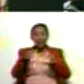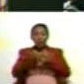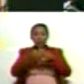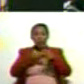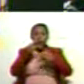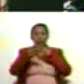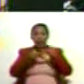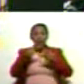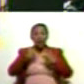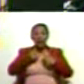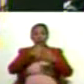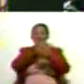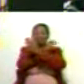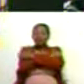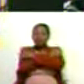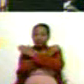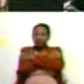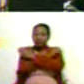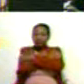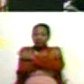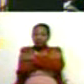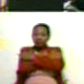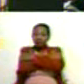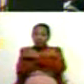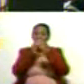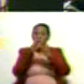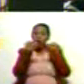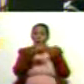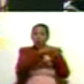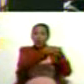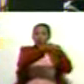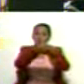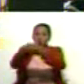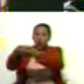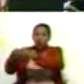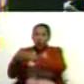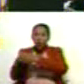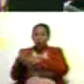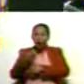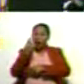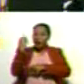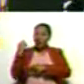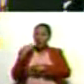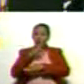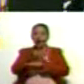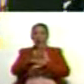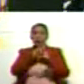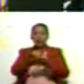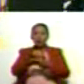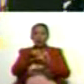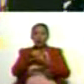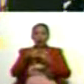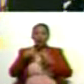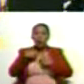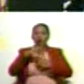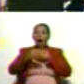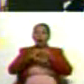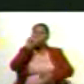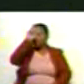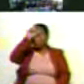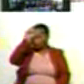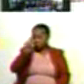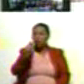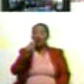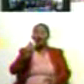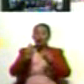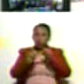yo felicito a todas las estructuras que estuvieron ayer participando, les hago un reconocimiento,